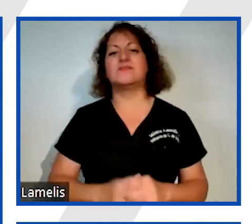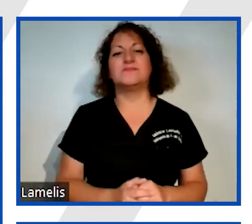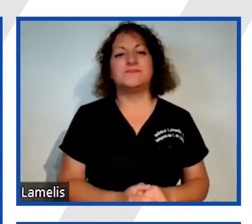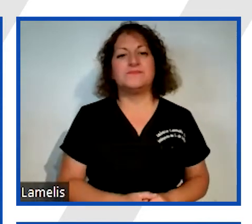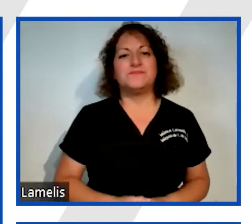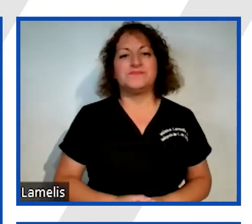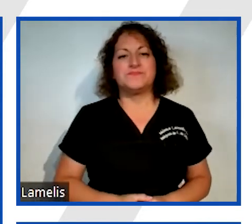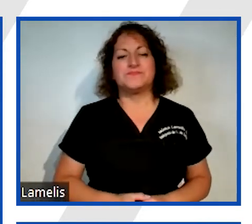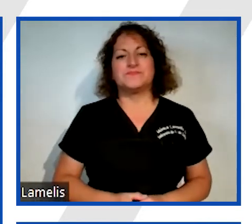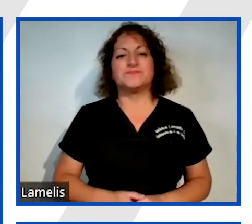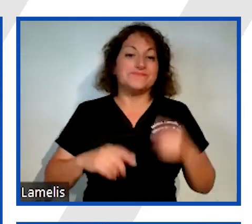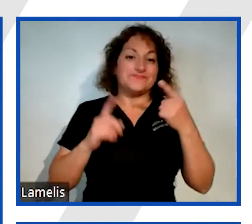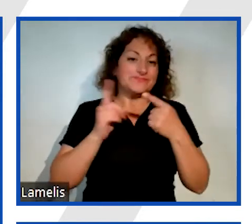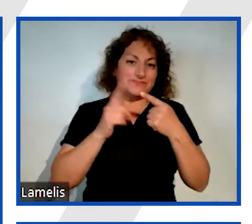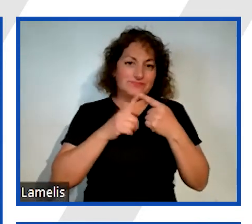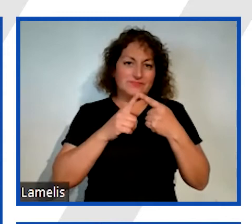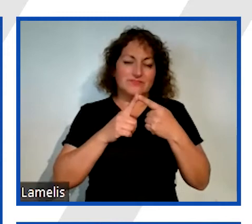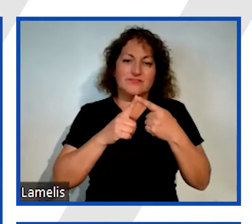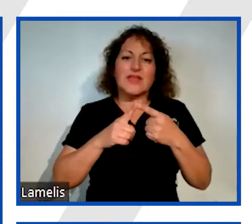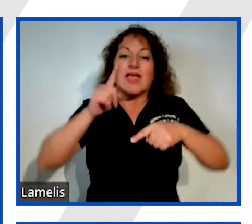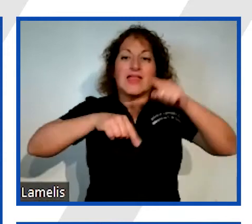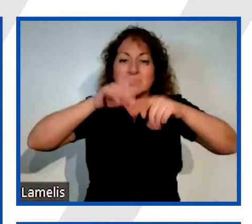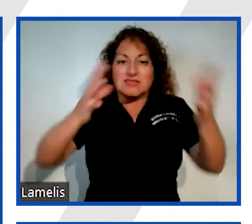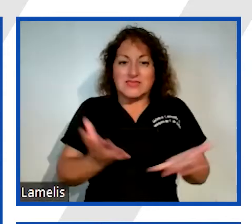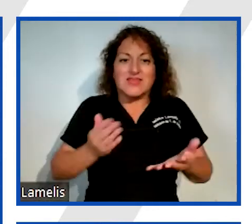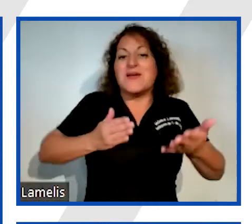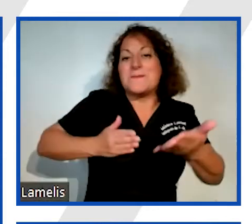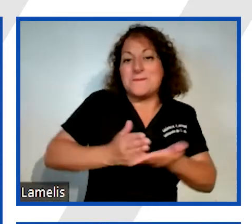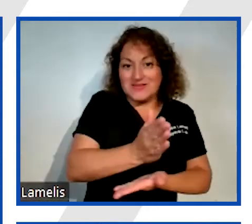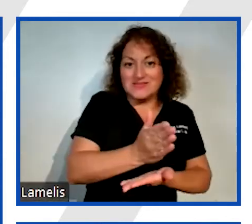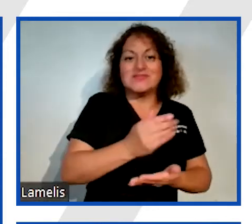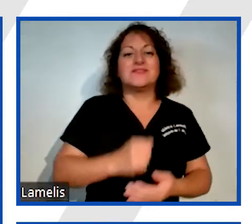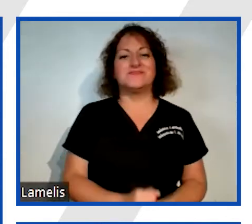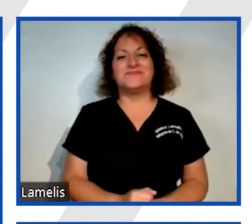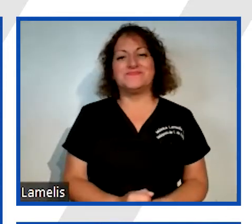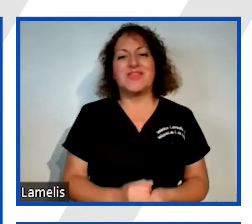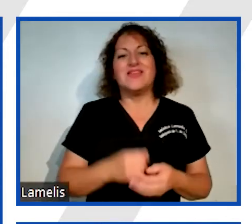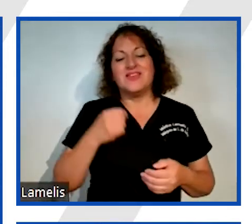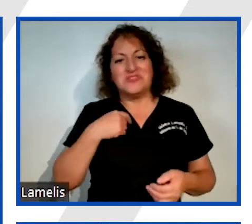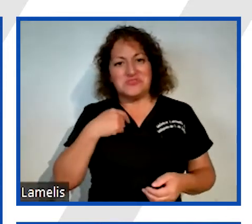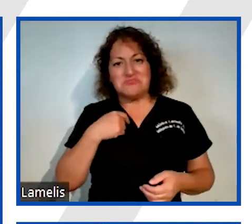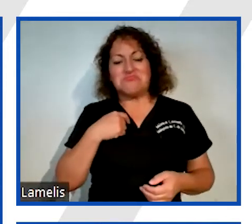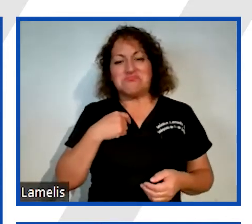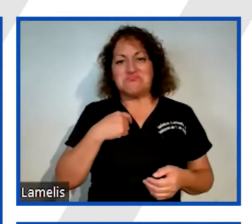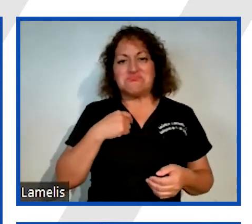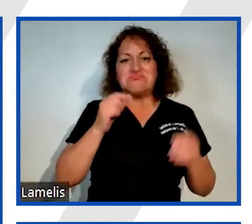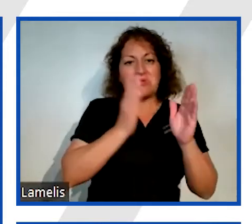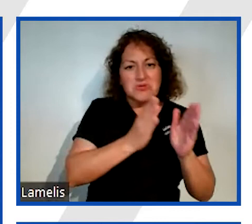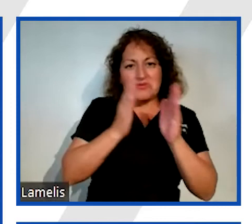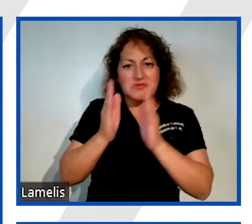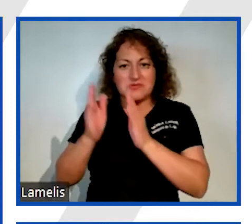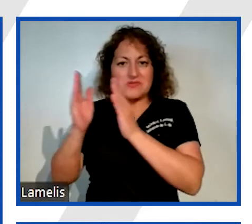origen de la tierra así como yo le digo yo la aleatoriamente se para esto entre estas seis partes el origen yo lo separé aleatoriamente en tres